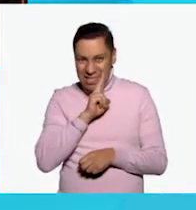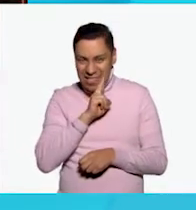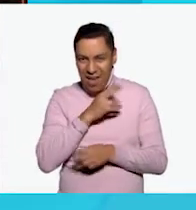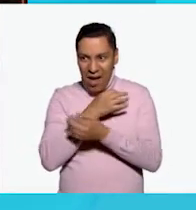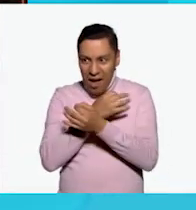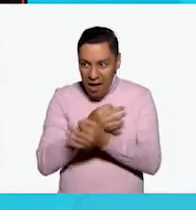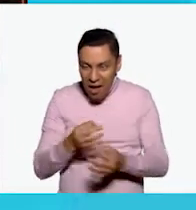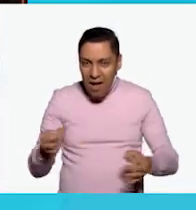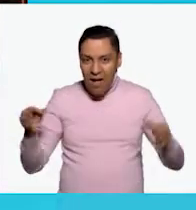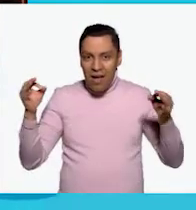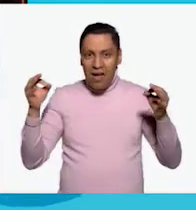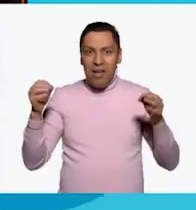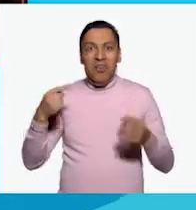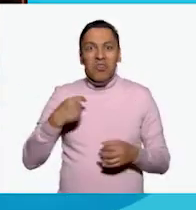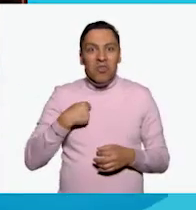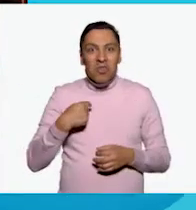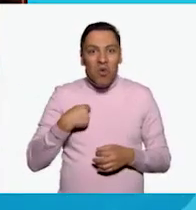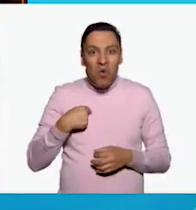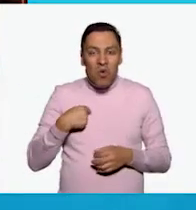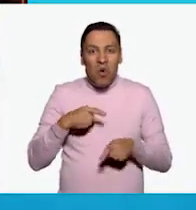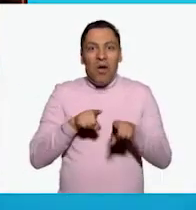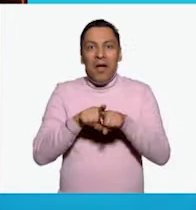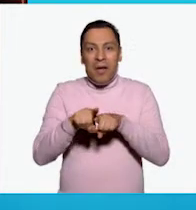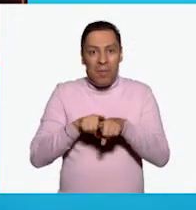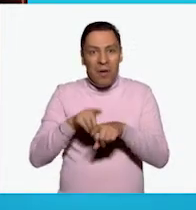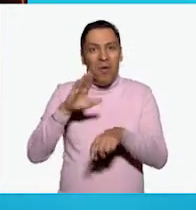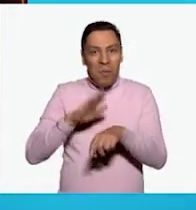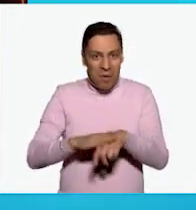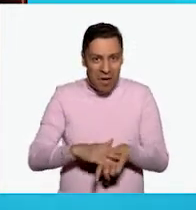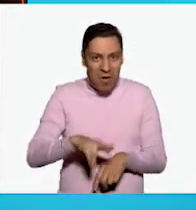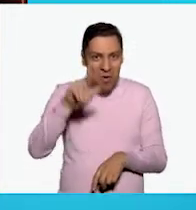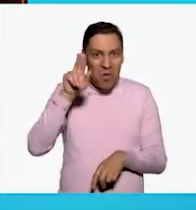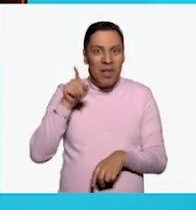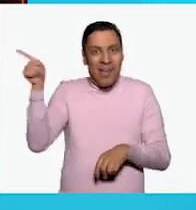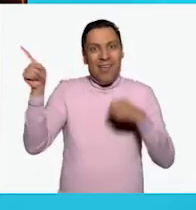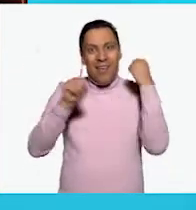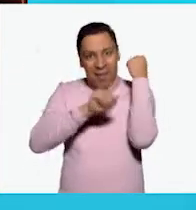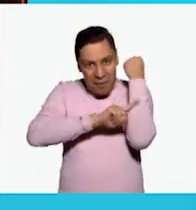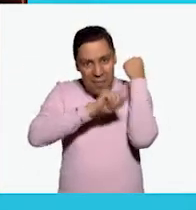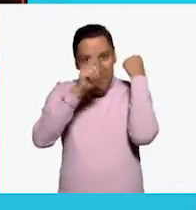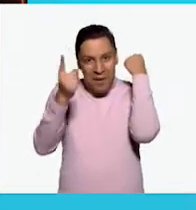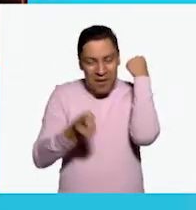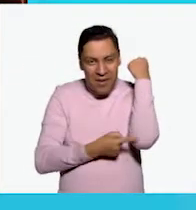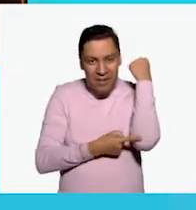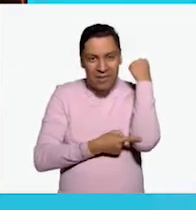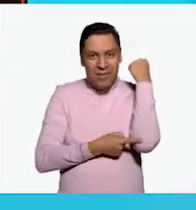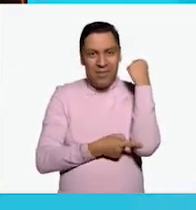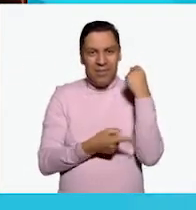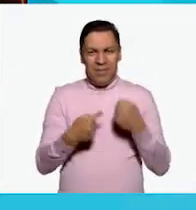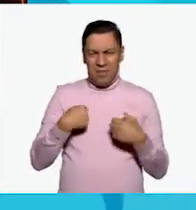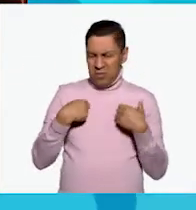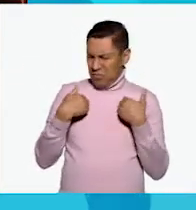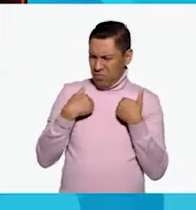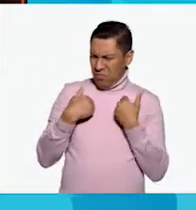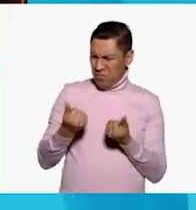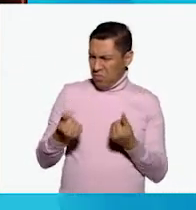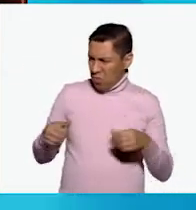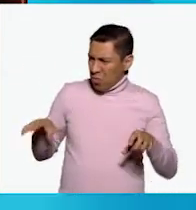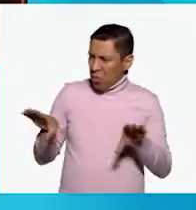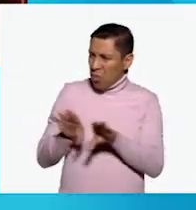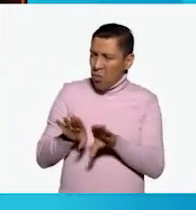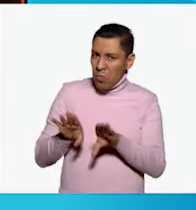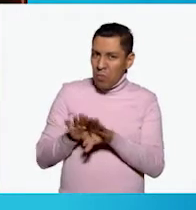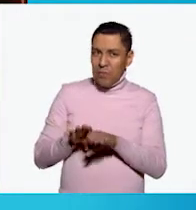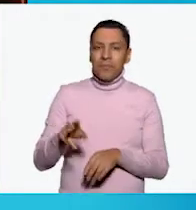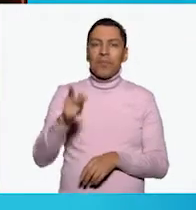Yo iba a ser hermano mayor, pero yo no entendía eso.